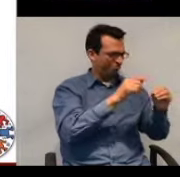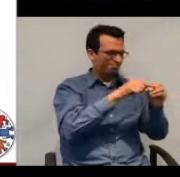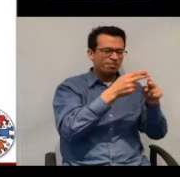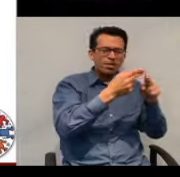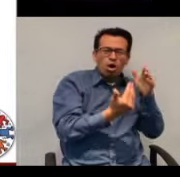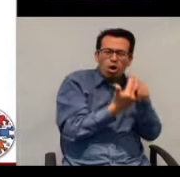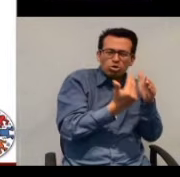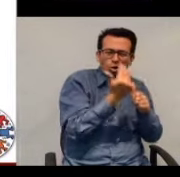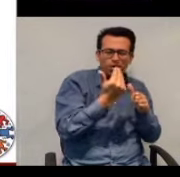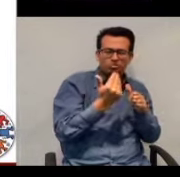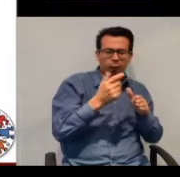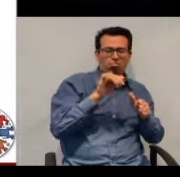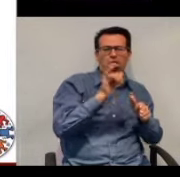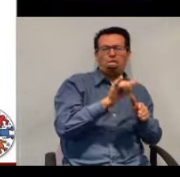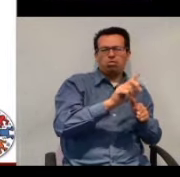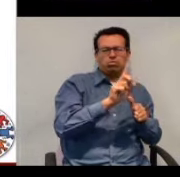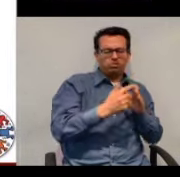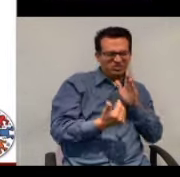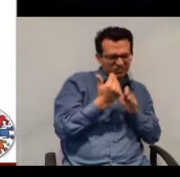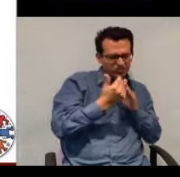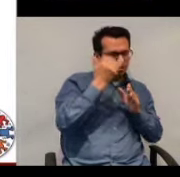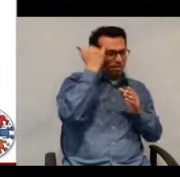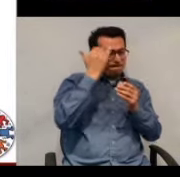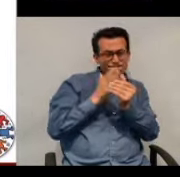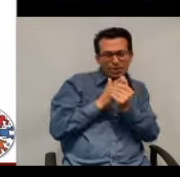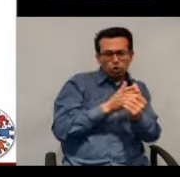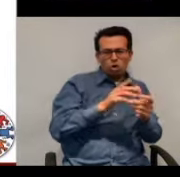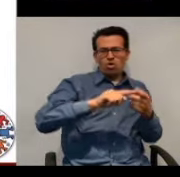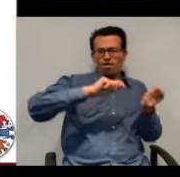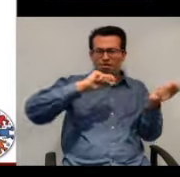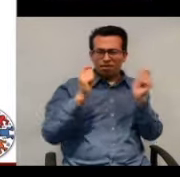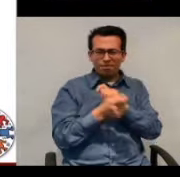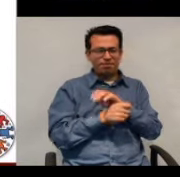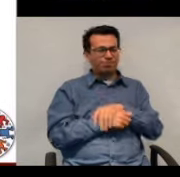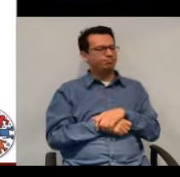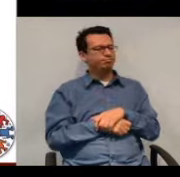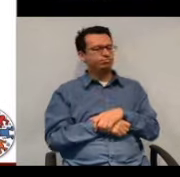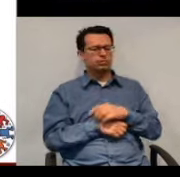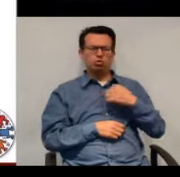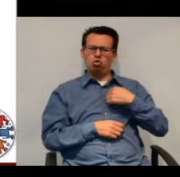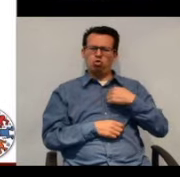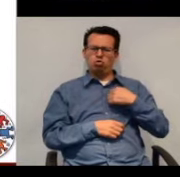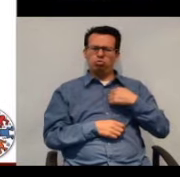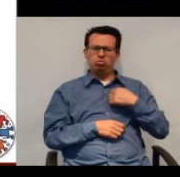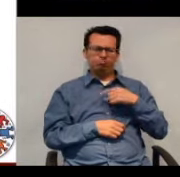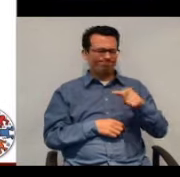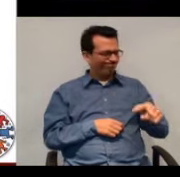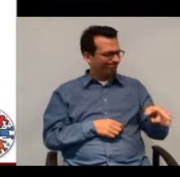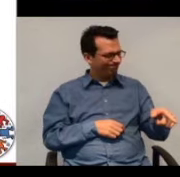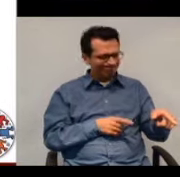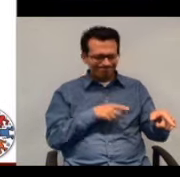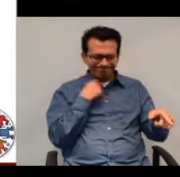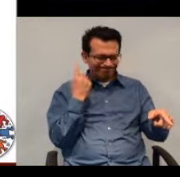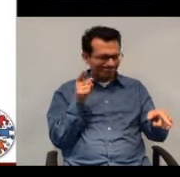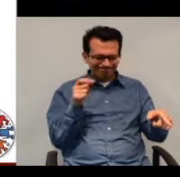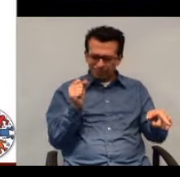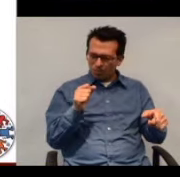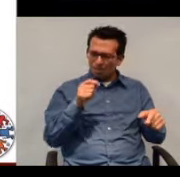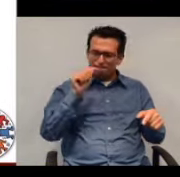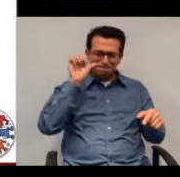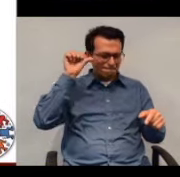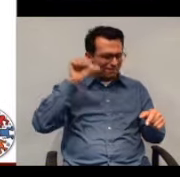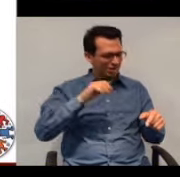para cambiar sus metodologías, para darse cuenta que algo no está funcionando en el aula de clase. Es un